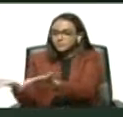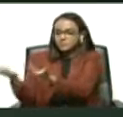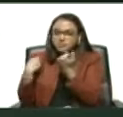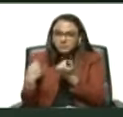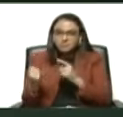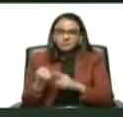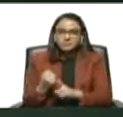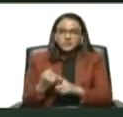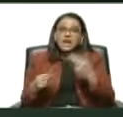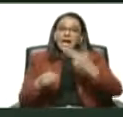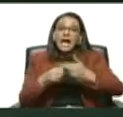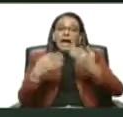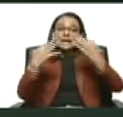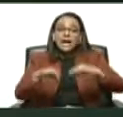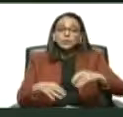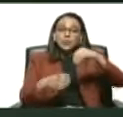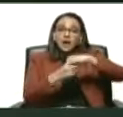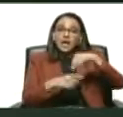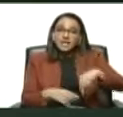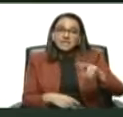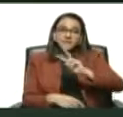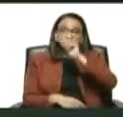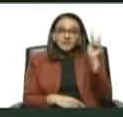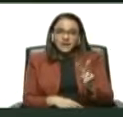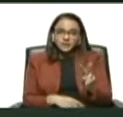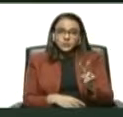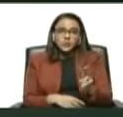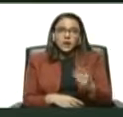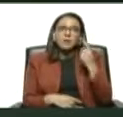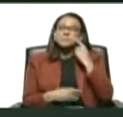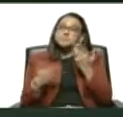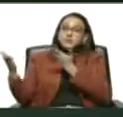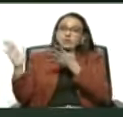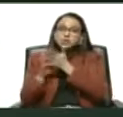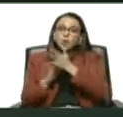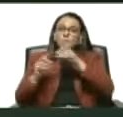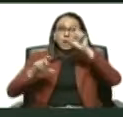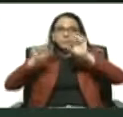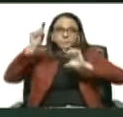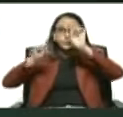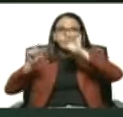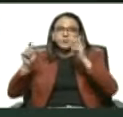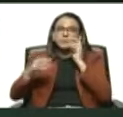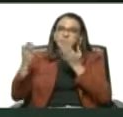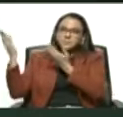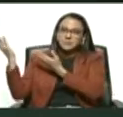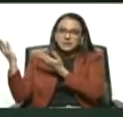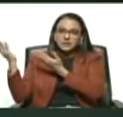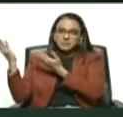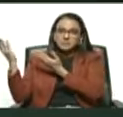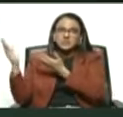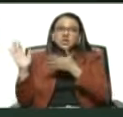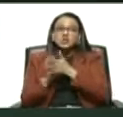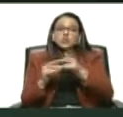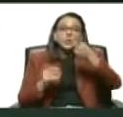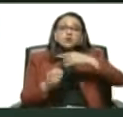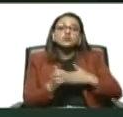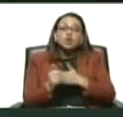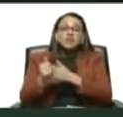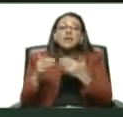de gas natural en América Latina y el Caribe. Me gustaría mostrar las reservas, aquí están, fíjense, el liderazgo de